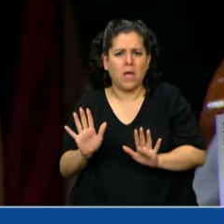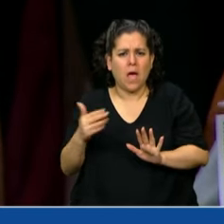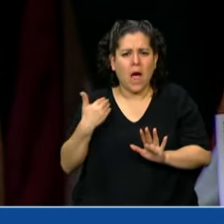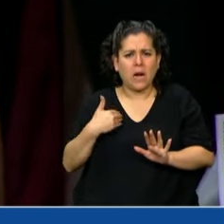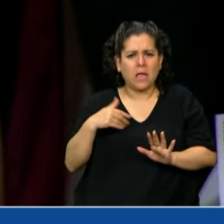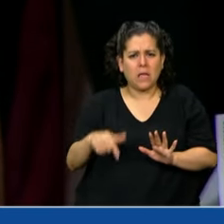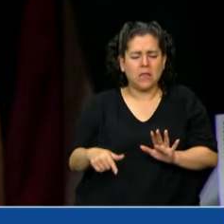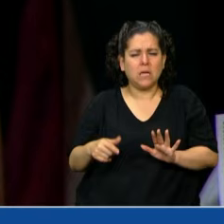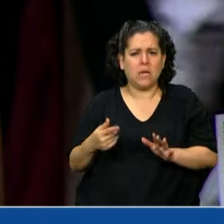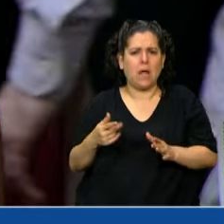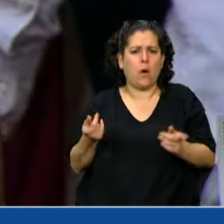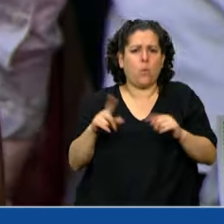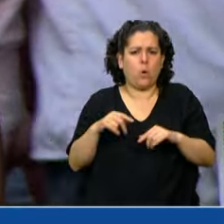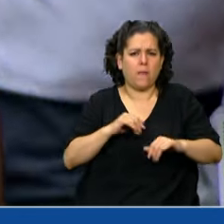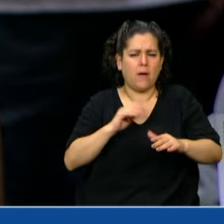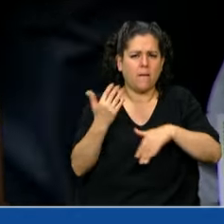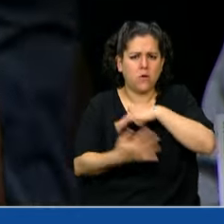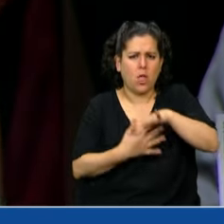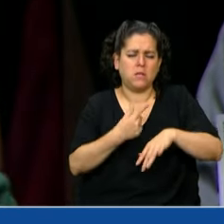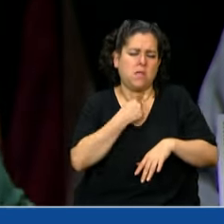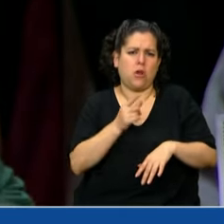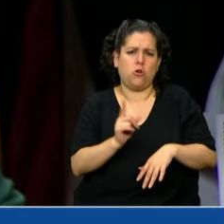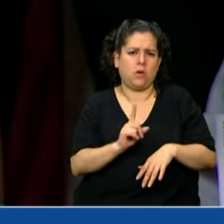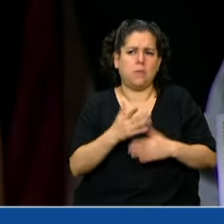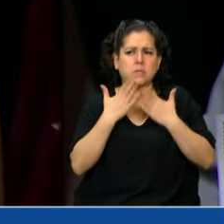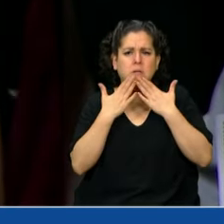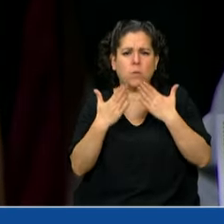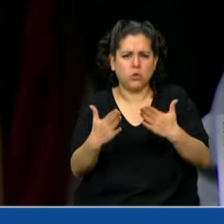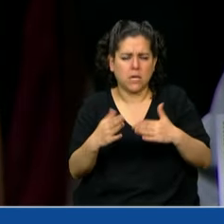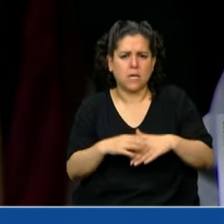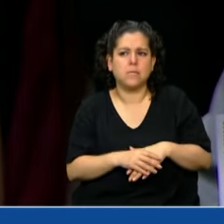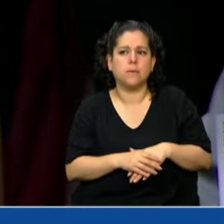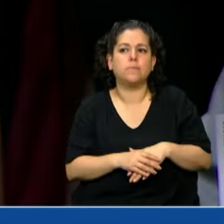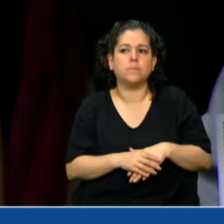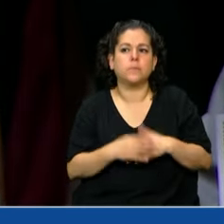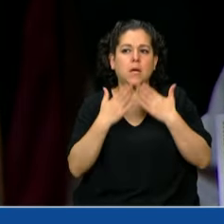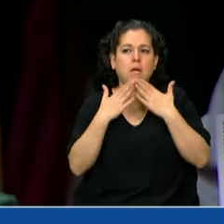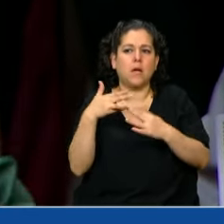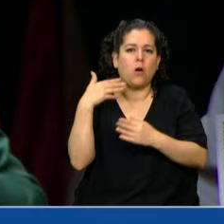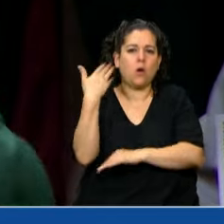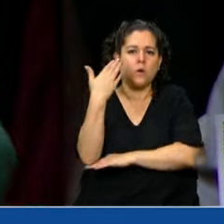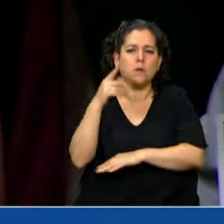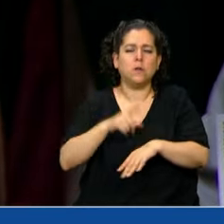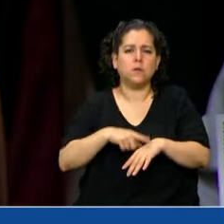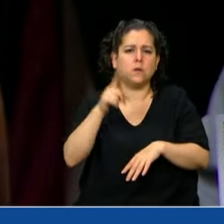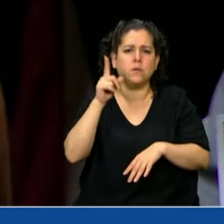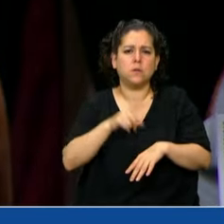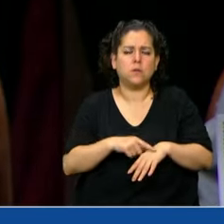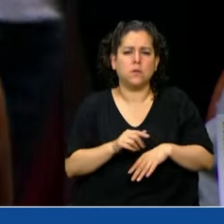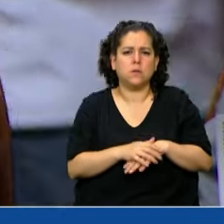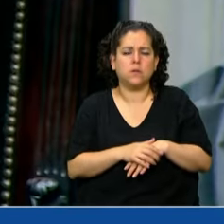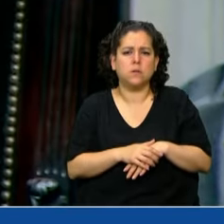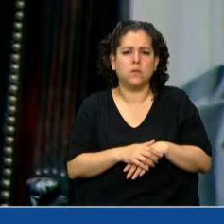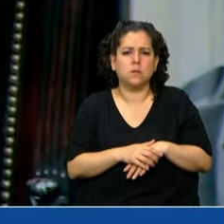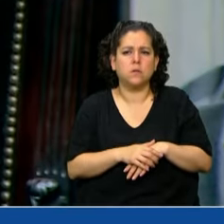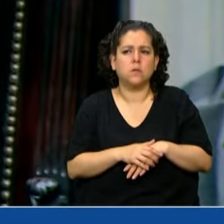impere la violencia Así que gracias señora presidenta ha sido una gran jornada